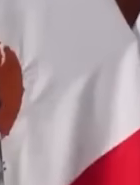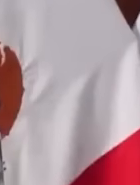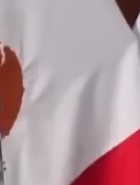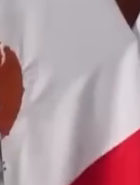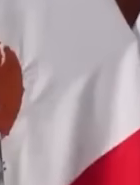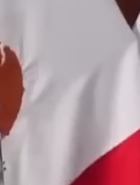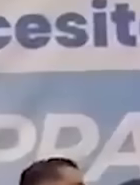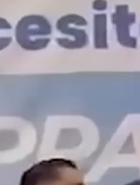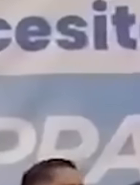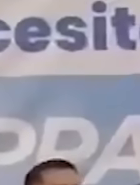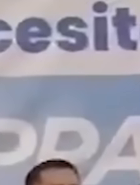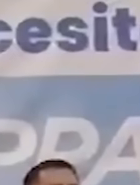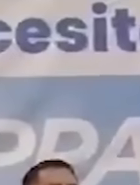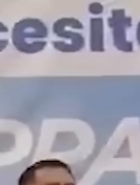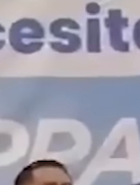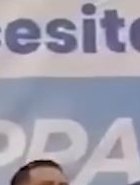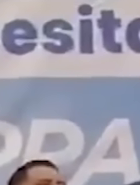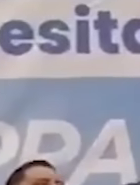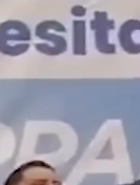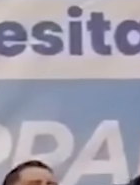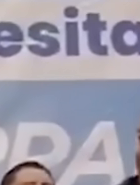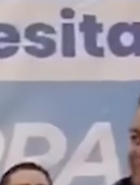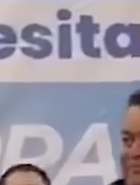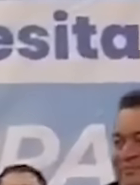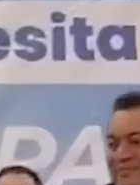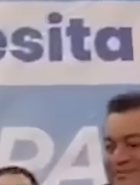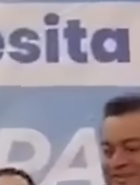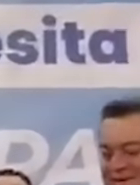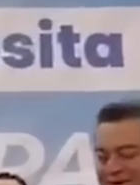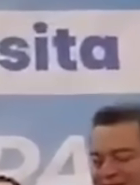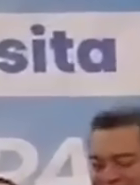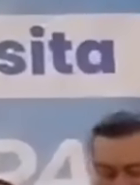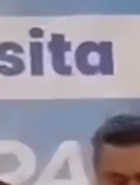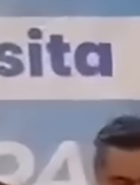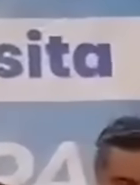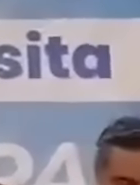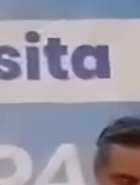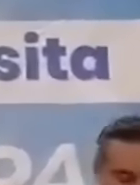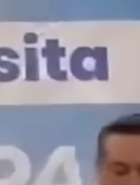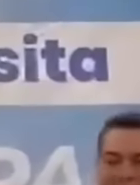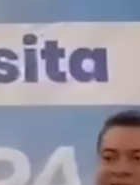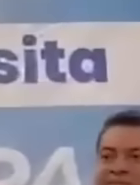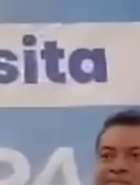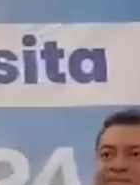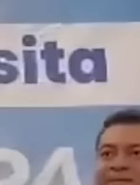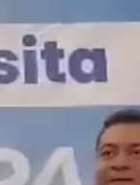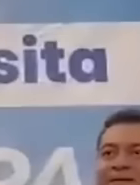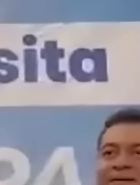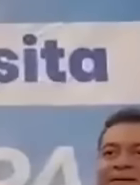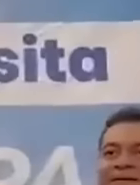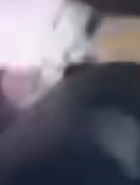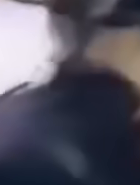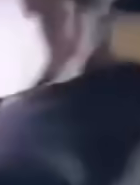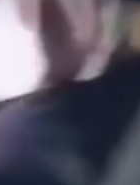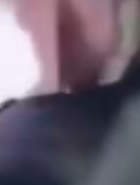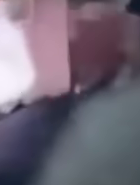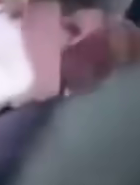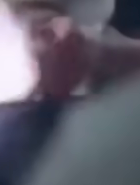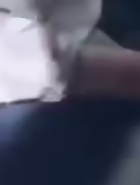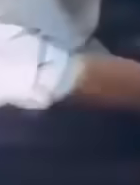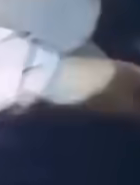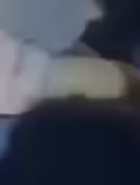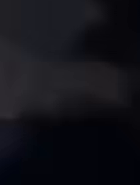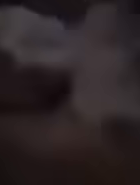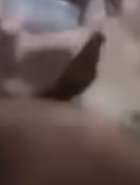perfecto para protagonizar una comedia romántica mitad telenovela mitad placer culposo desde la que buscan aumentar sus niveles de